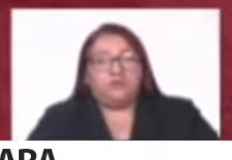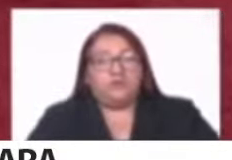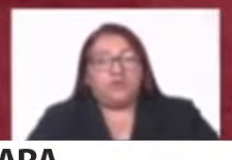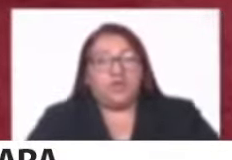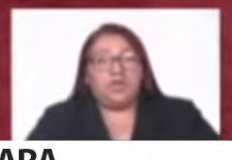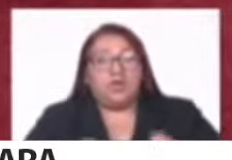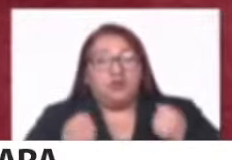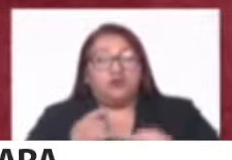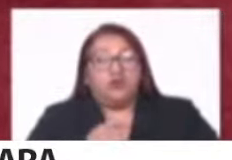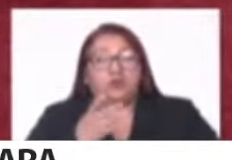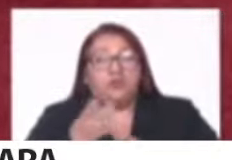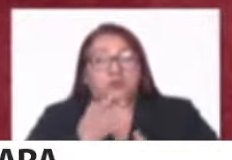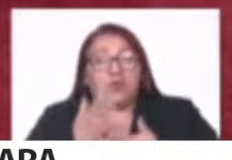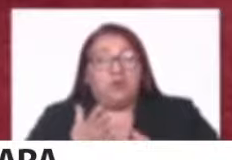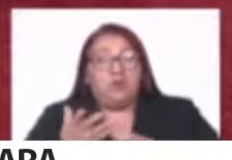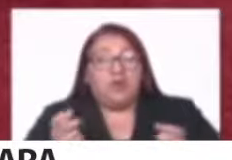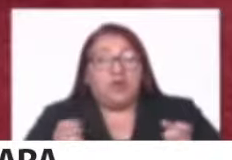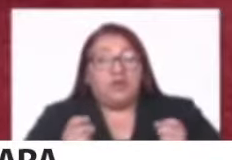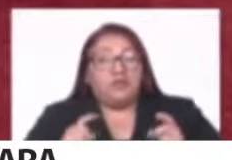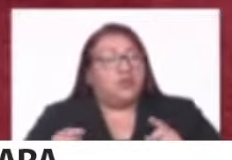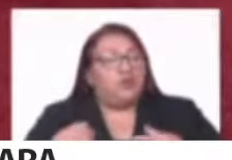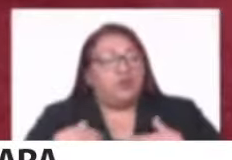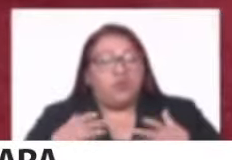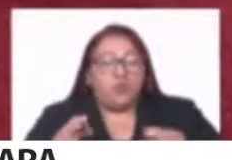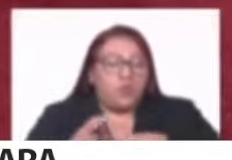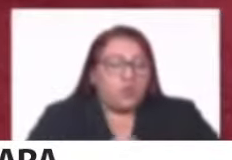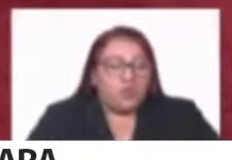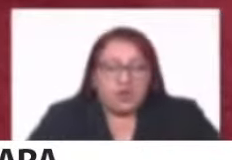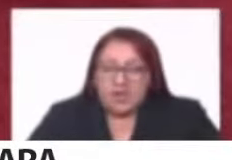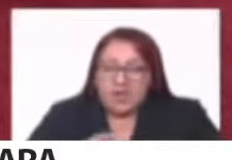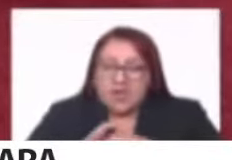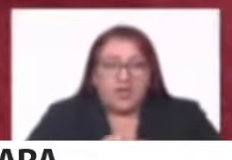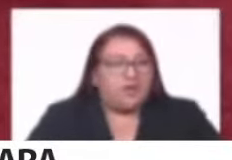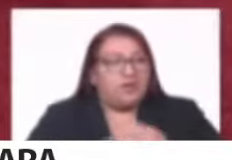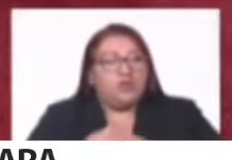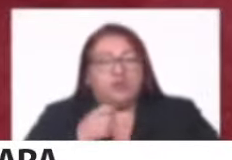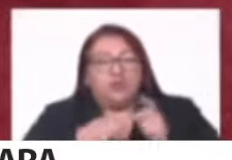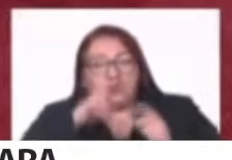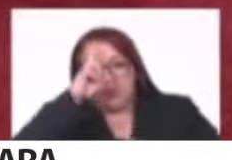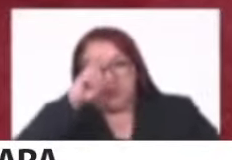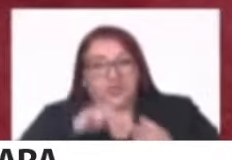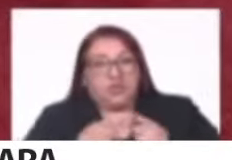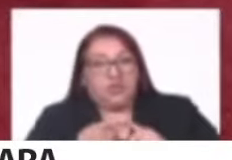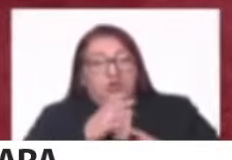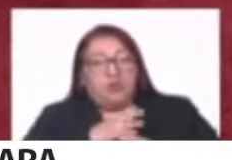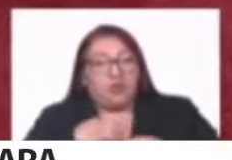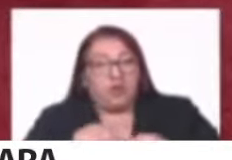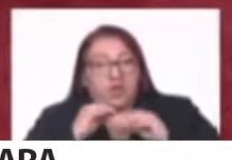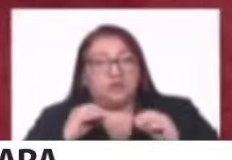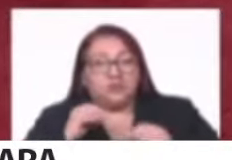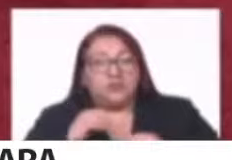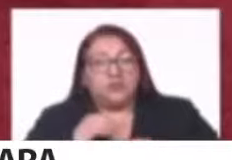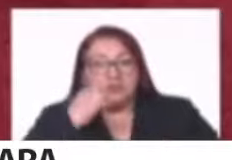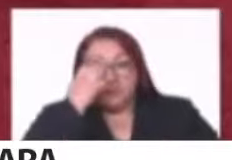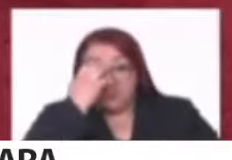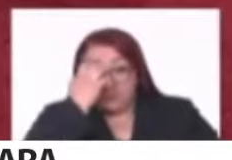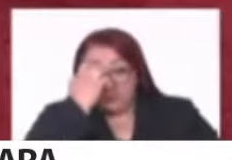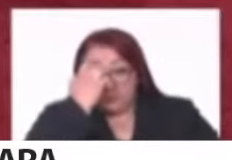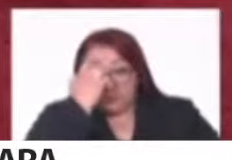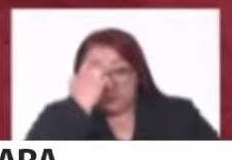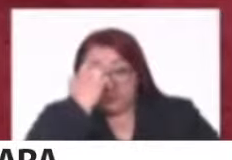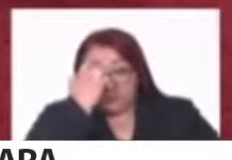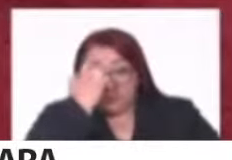lucha contra el cáncer nos debe unir a todos los peruanos y desde el gobierno anunciamos la asignación de